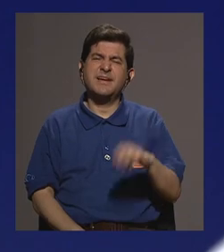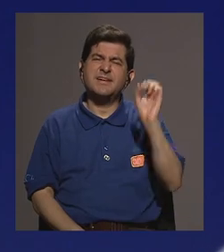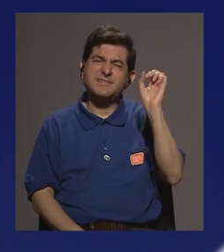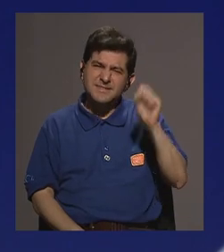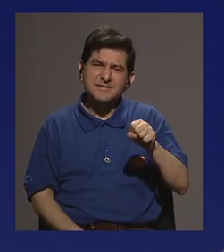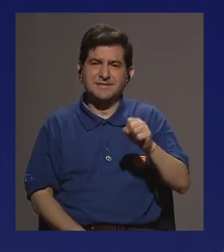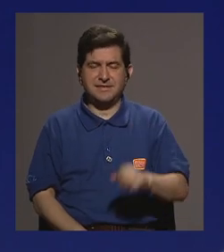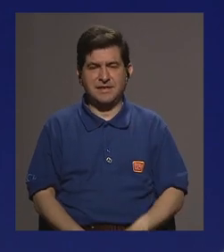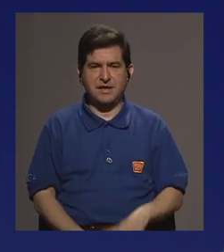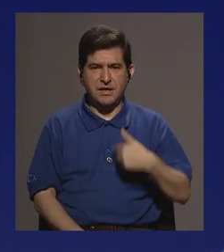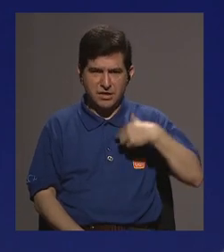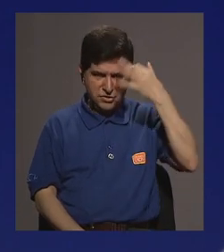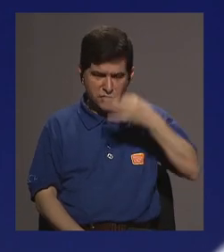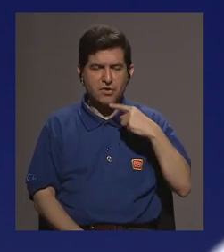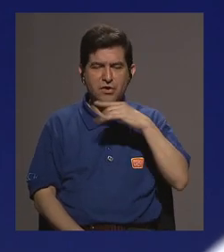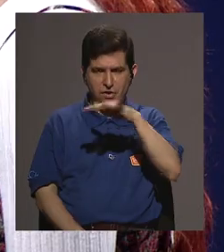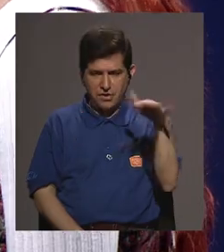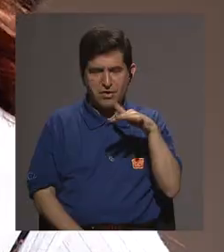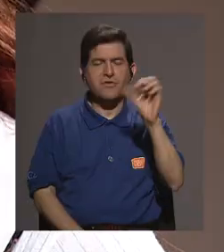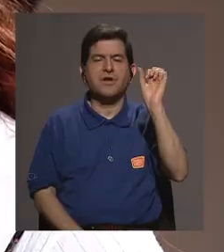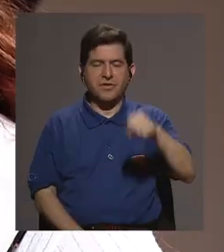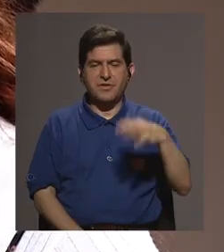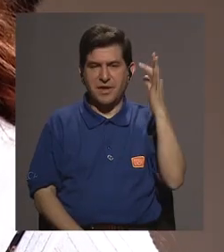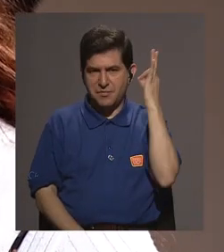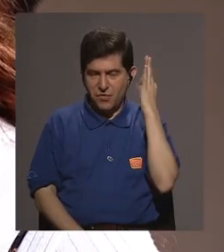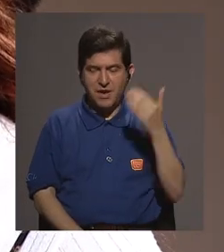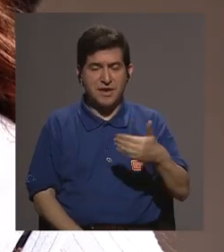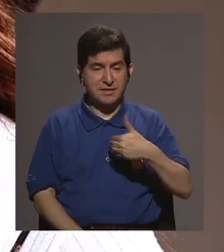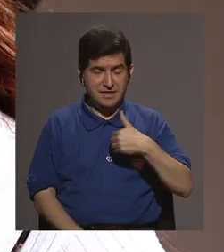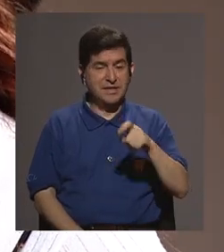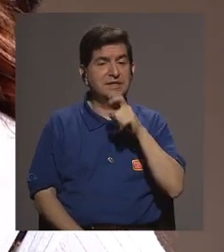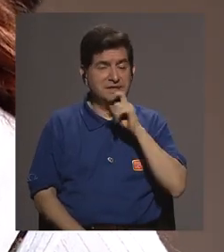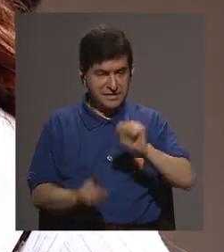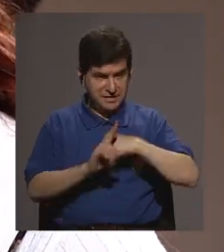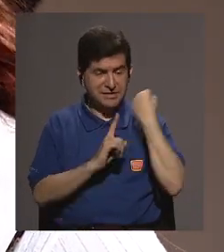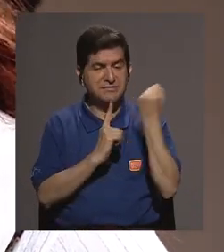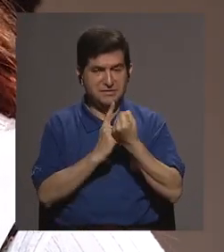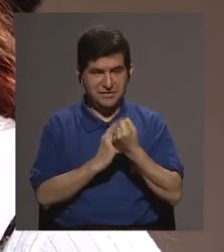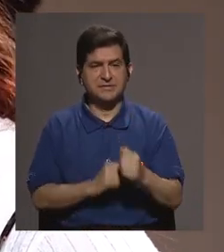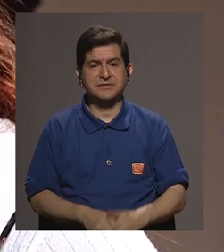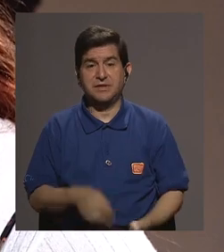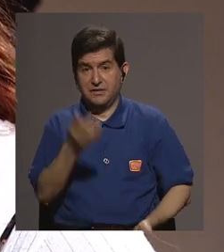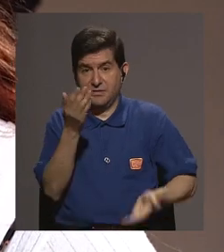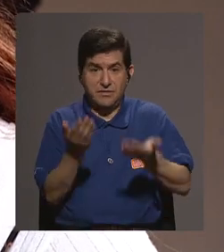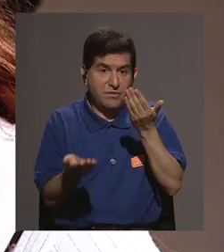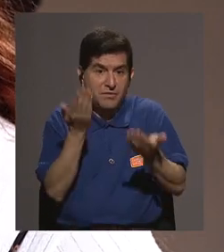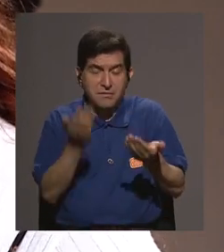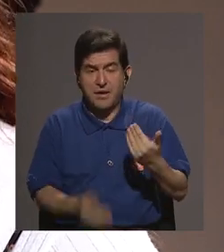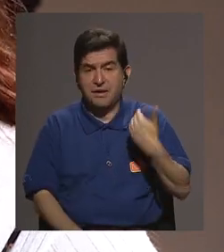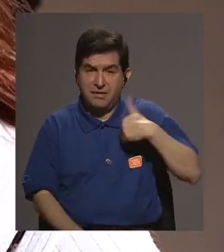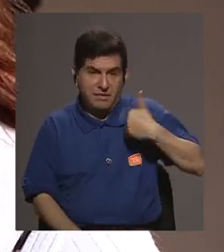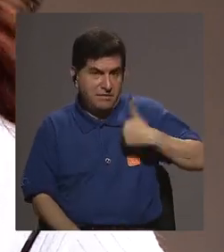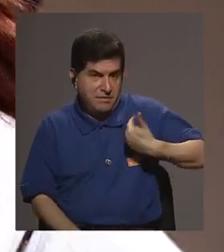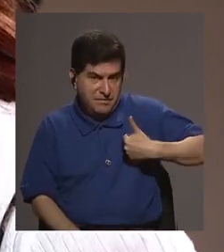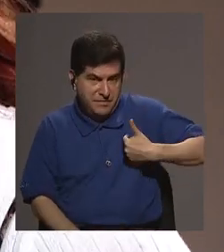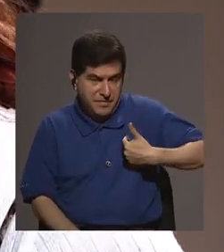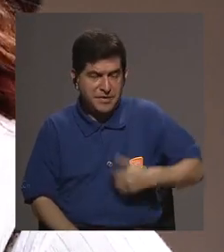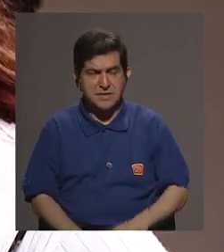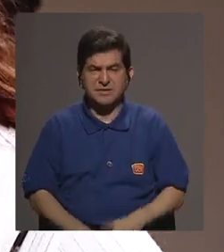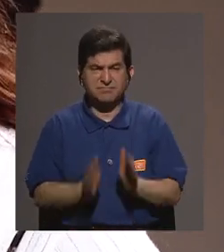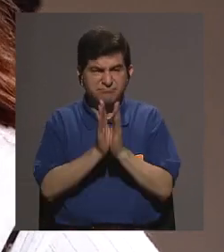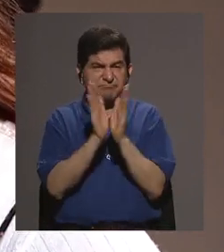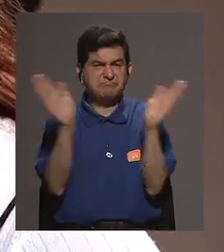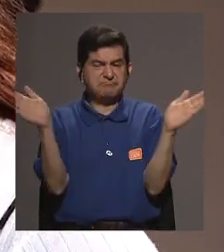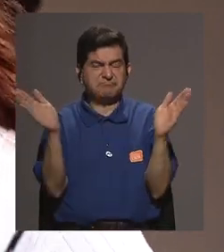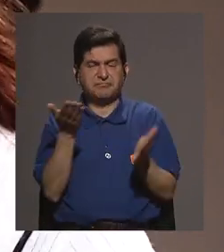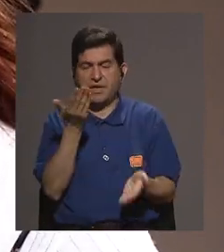sí pero a mí sí es una realidad como usted dice que la mujer lo tenemos un poco más difícil que algo que los hombres